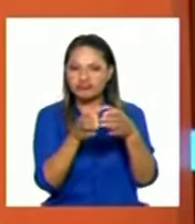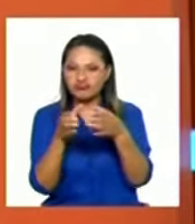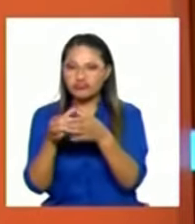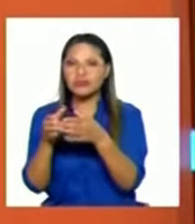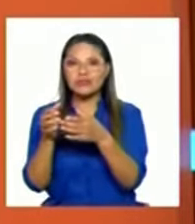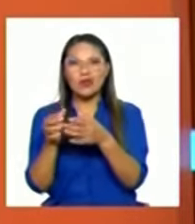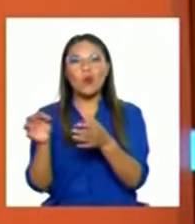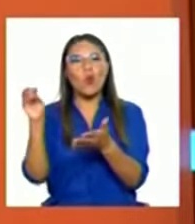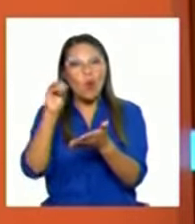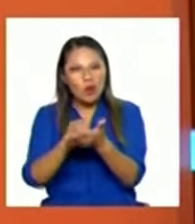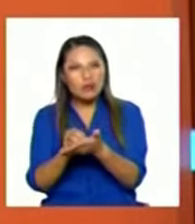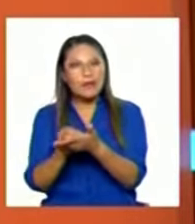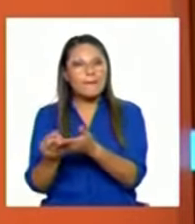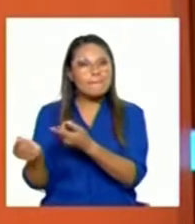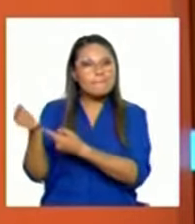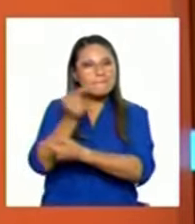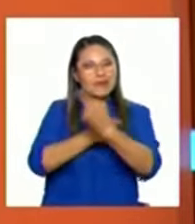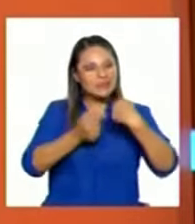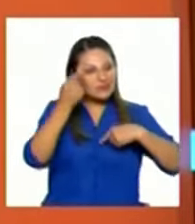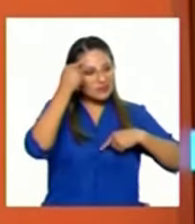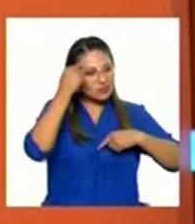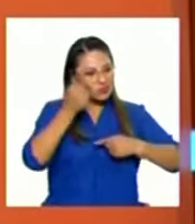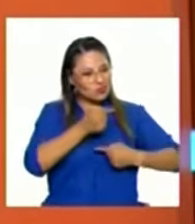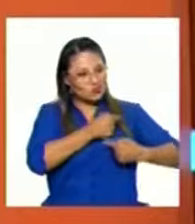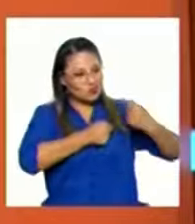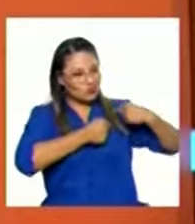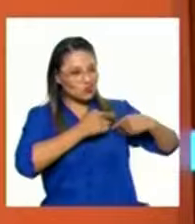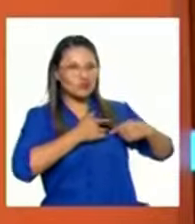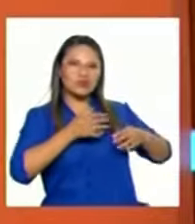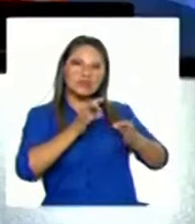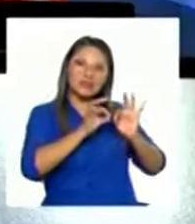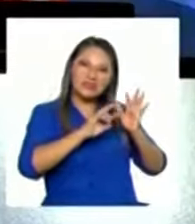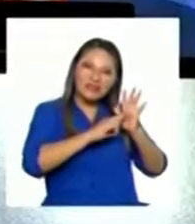que representa esta Semana Santa, ¿no?